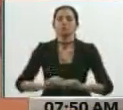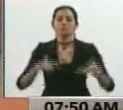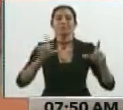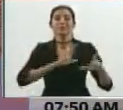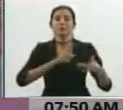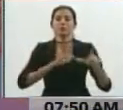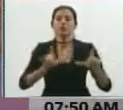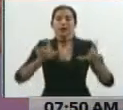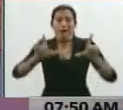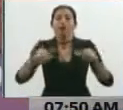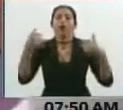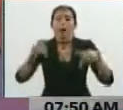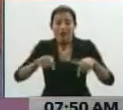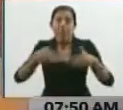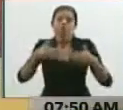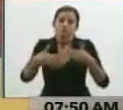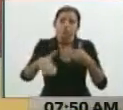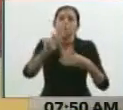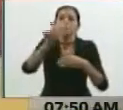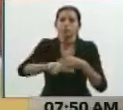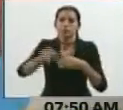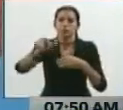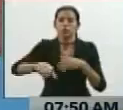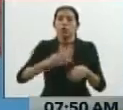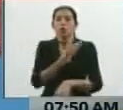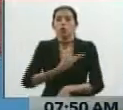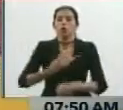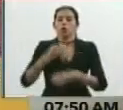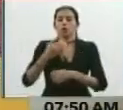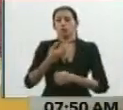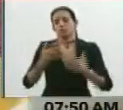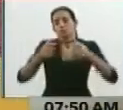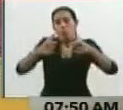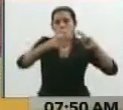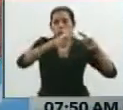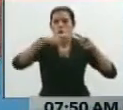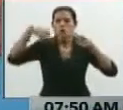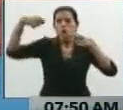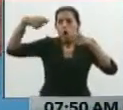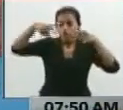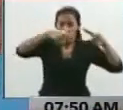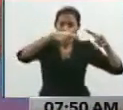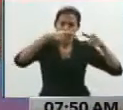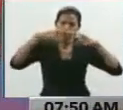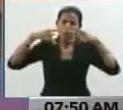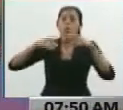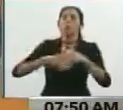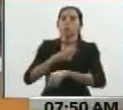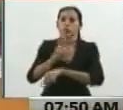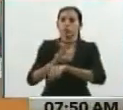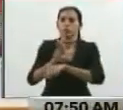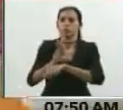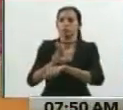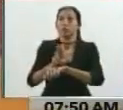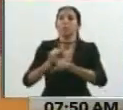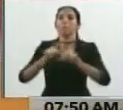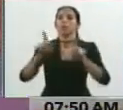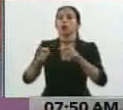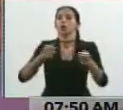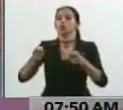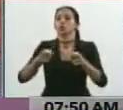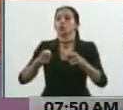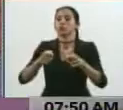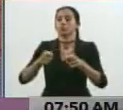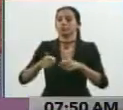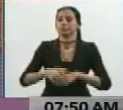partir de ese momento cuando los usuarios y los dueños de los erp o de los drones van a poder utilizarlo bajo la regulación aérea